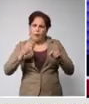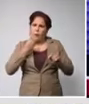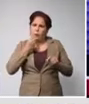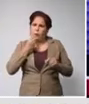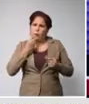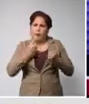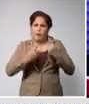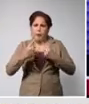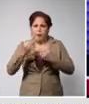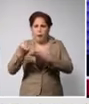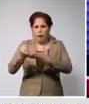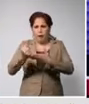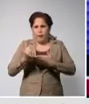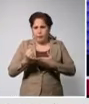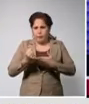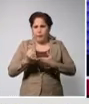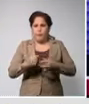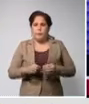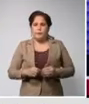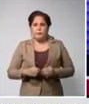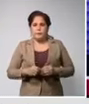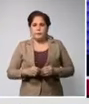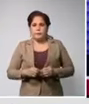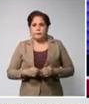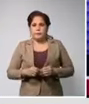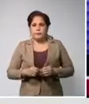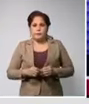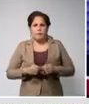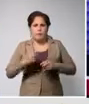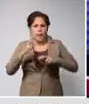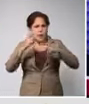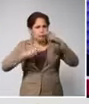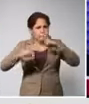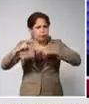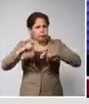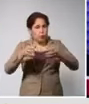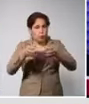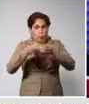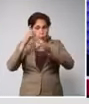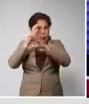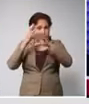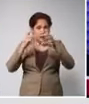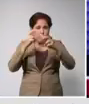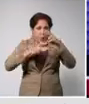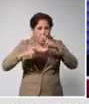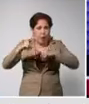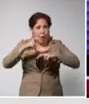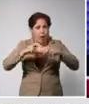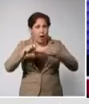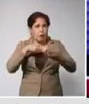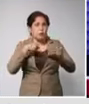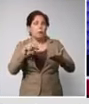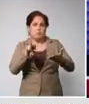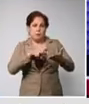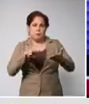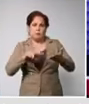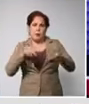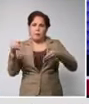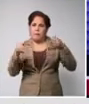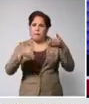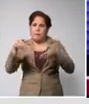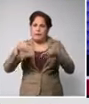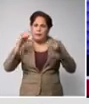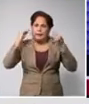utilizando los pronósticos elaborados por el grupo de científicos que han estado participando en